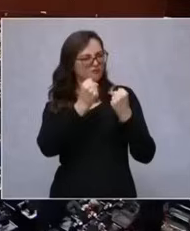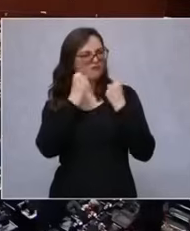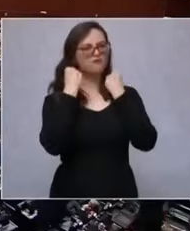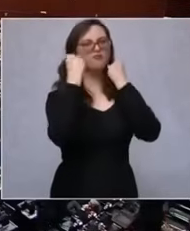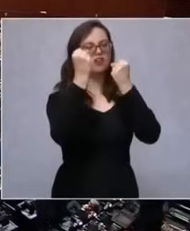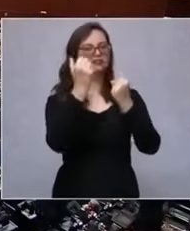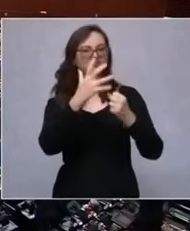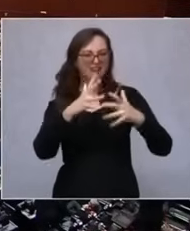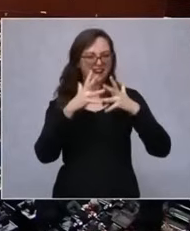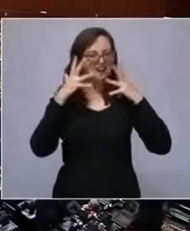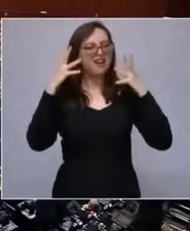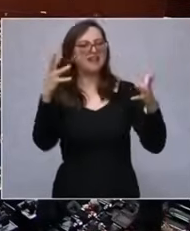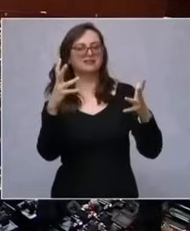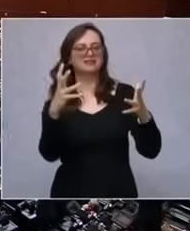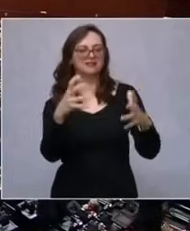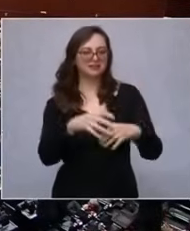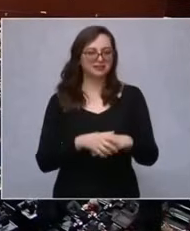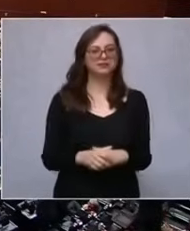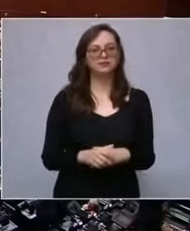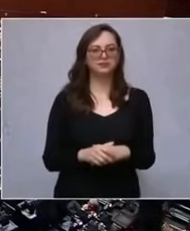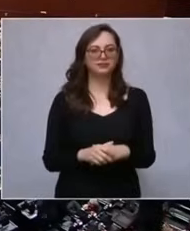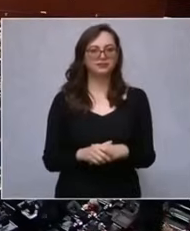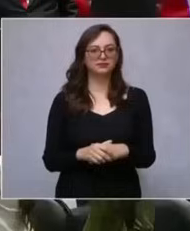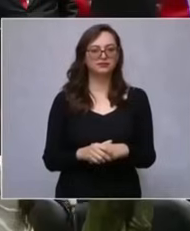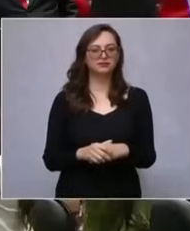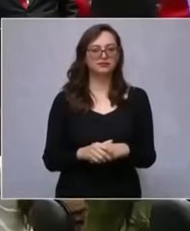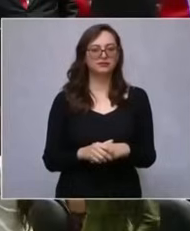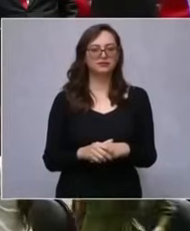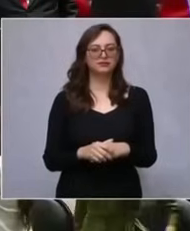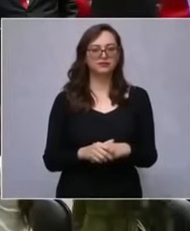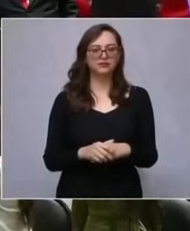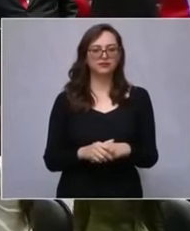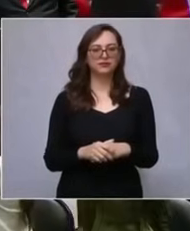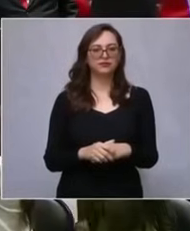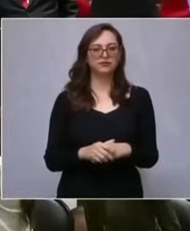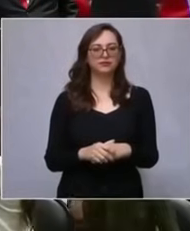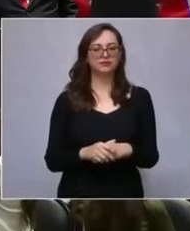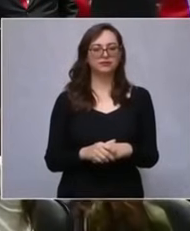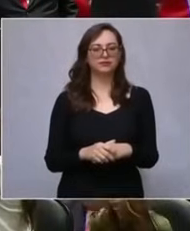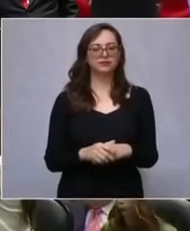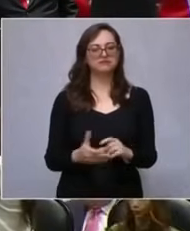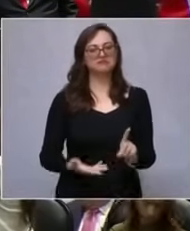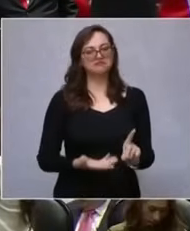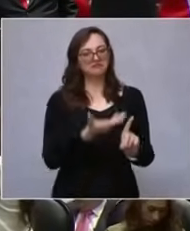¡Guau! Como enaltece de cierta forma al presidente anterior. El trabajo que el hizo. Trabajo que hizo.